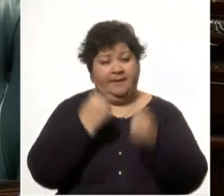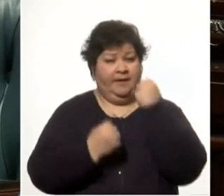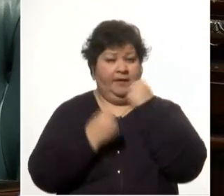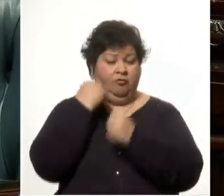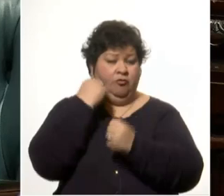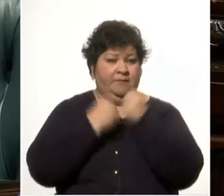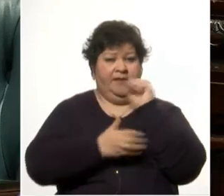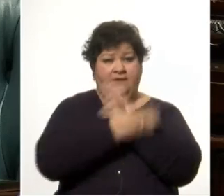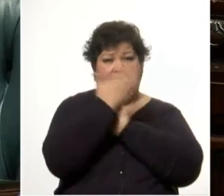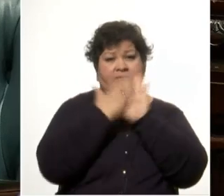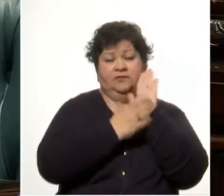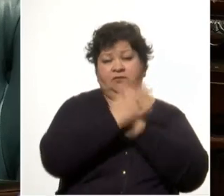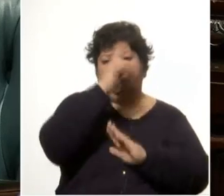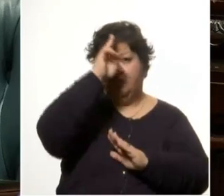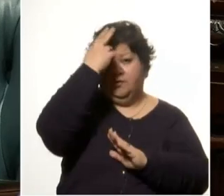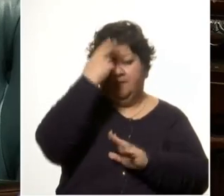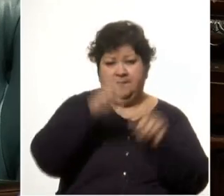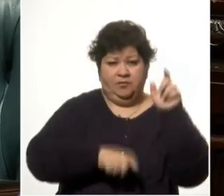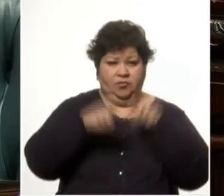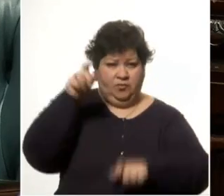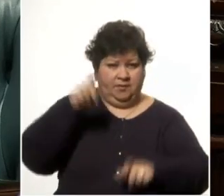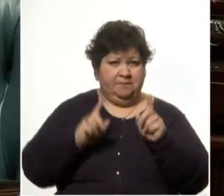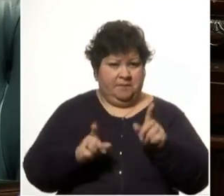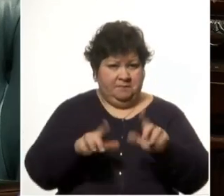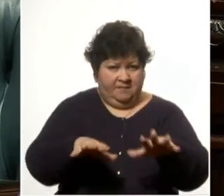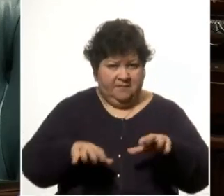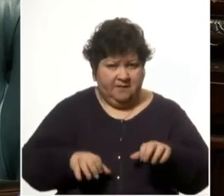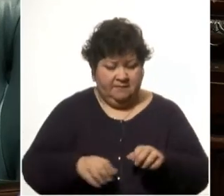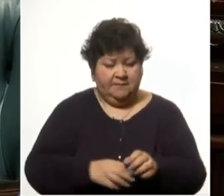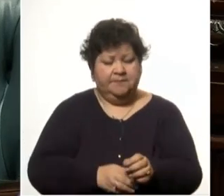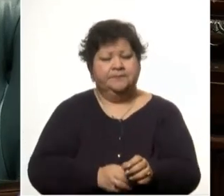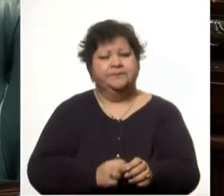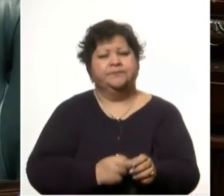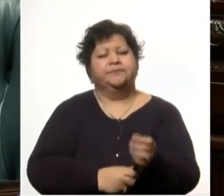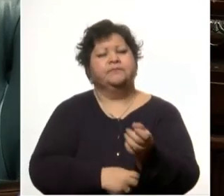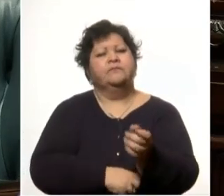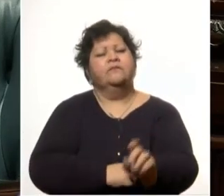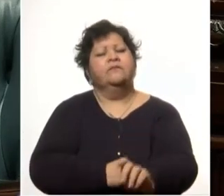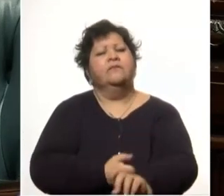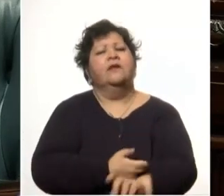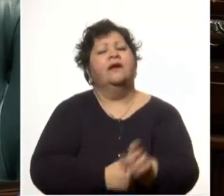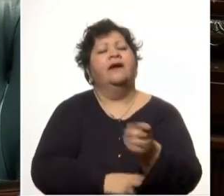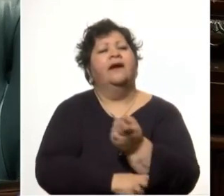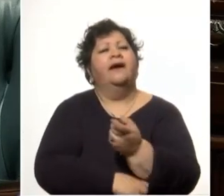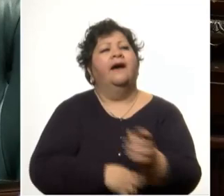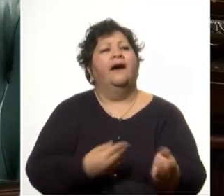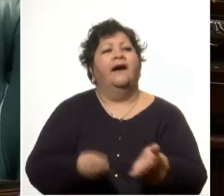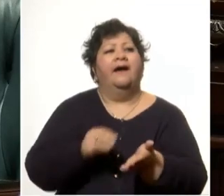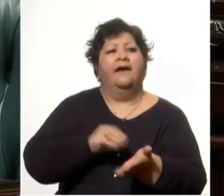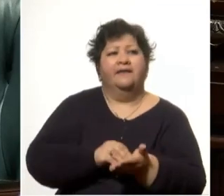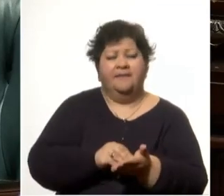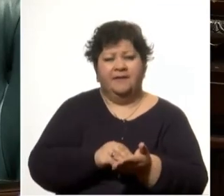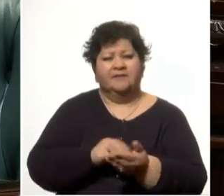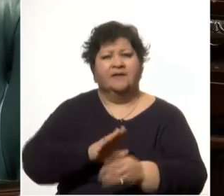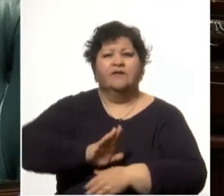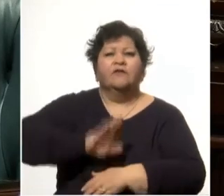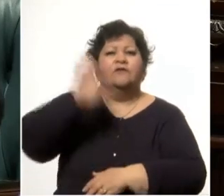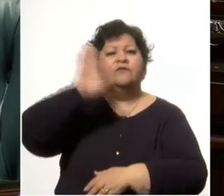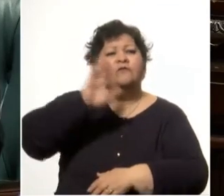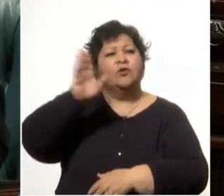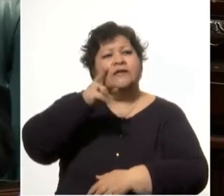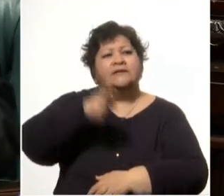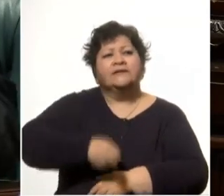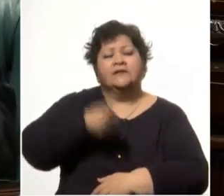economía del Uruguay y de su gente. ¿Qué otra cosa corresponde que votar la censura al ministro